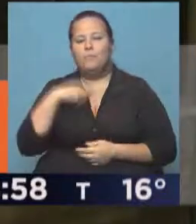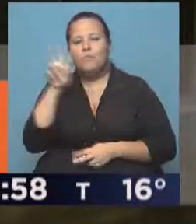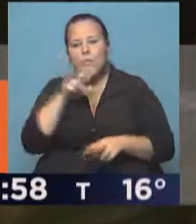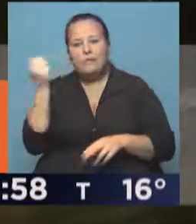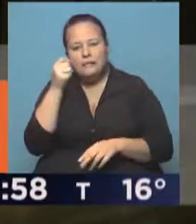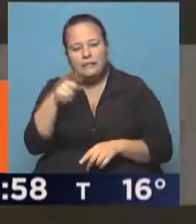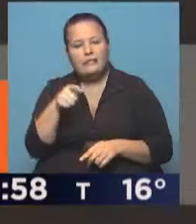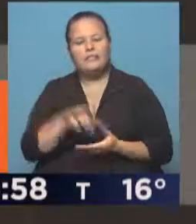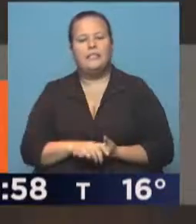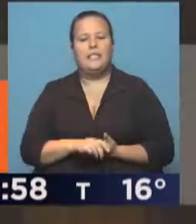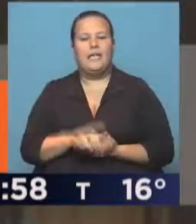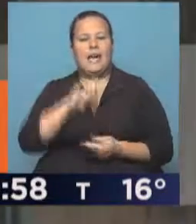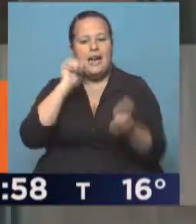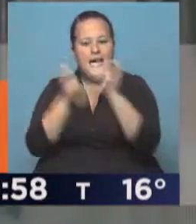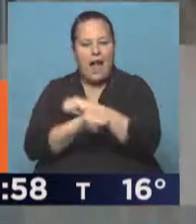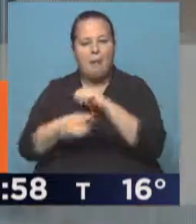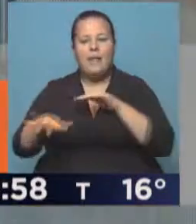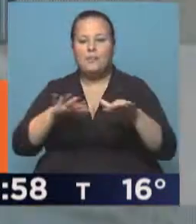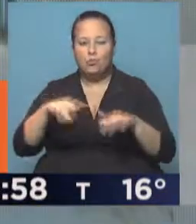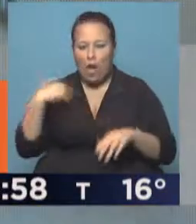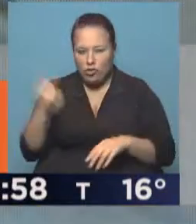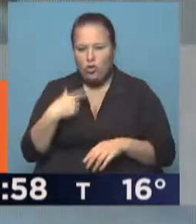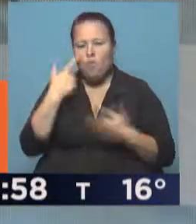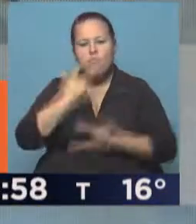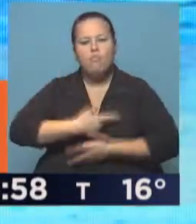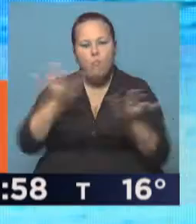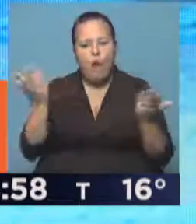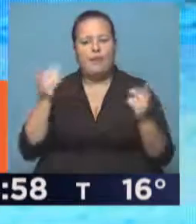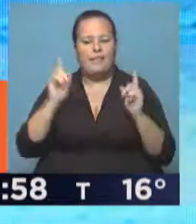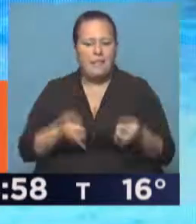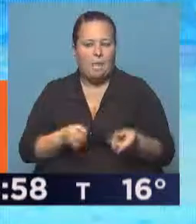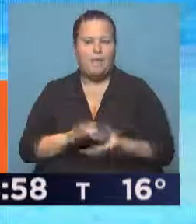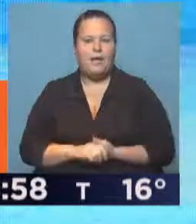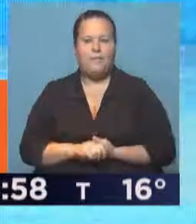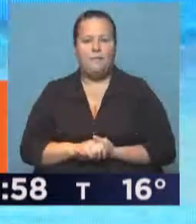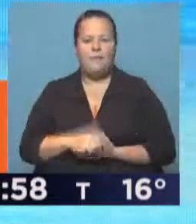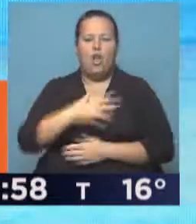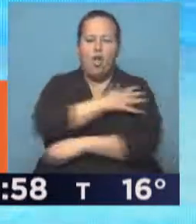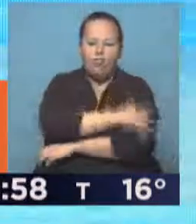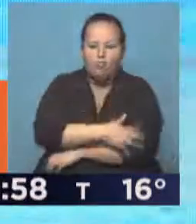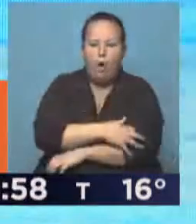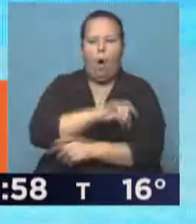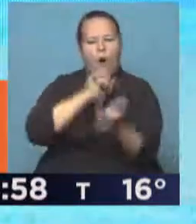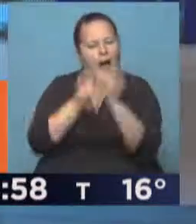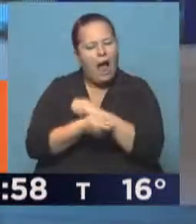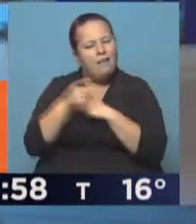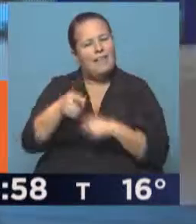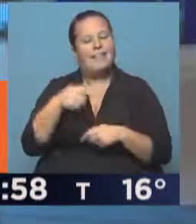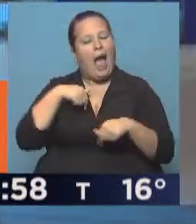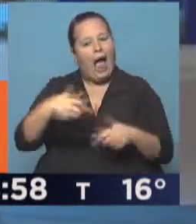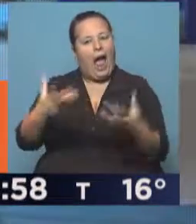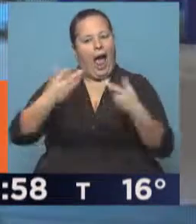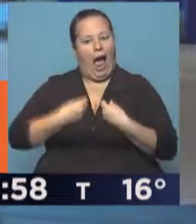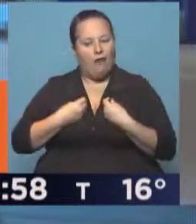que se reivindiquen la situación nuestra sea visibilizar también la pobreza y todo sentido y esto ahora nos